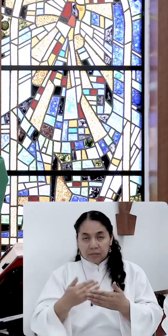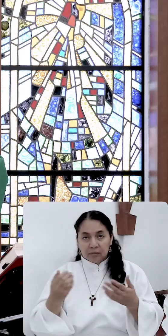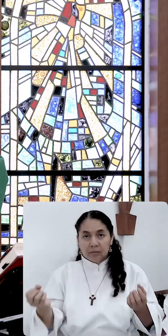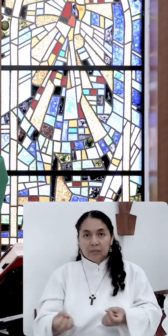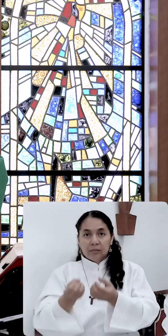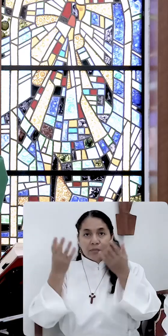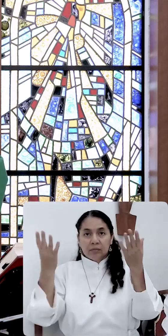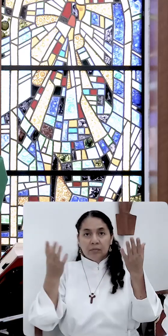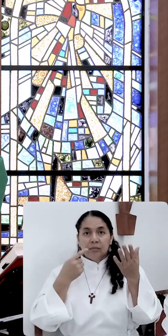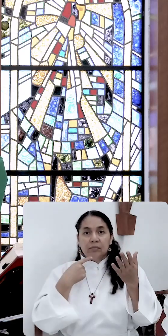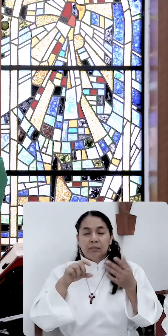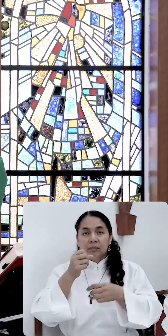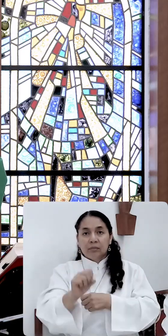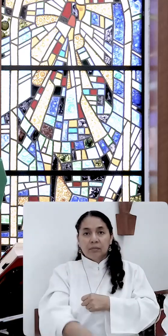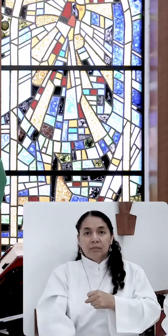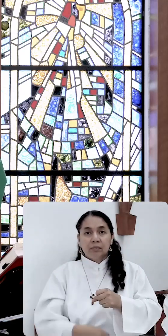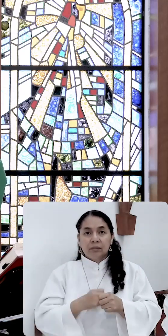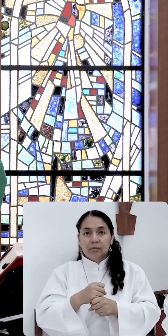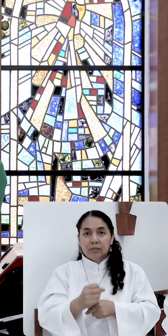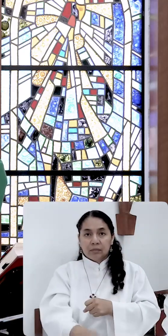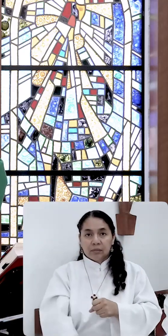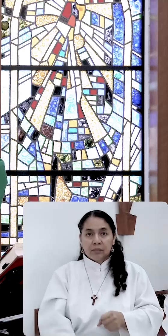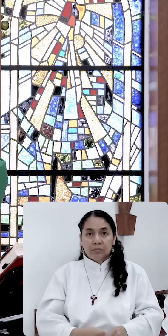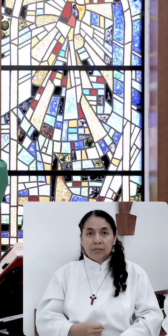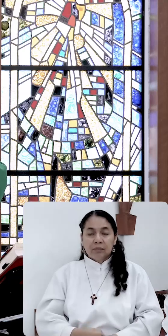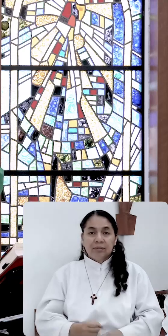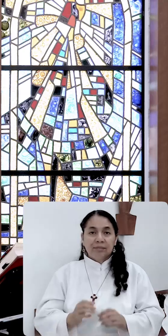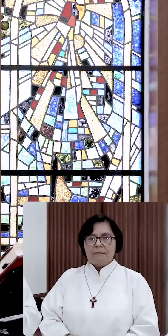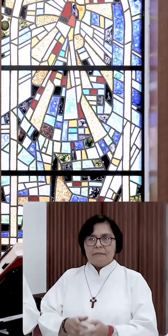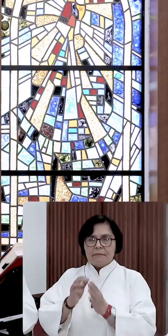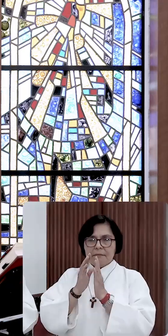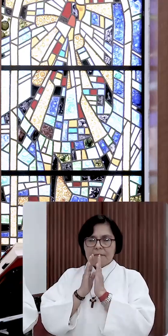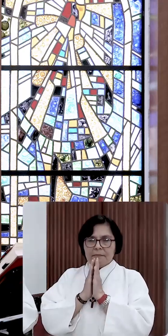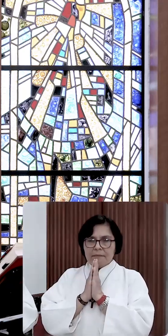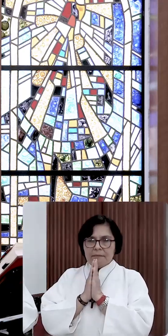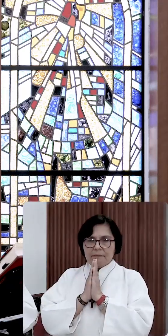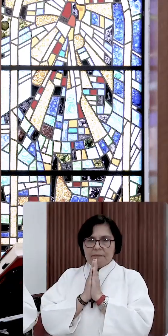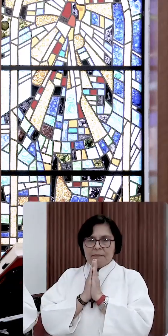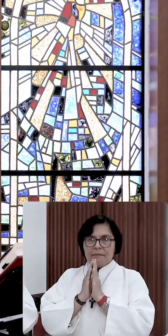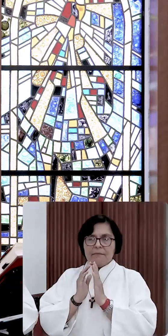todo honor y toda gloria por los siglos de los siglos. Amén.